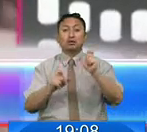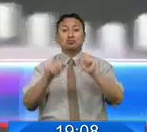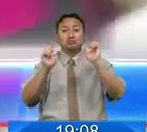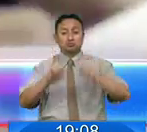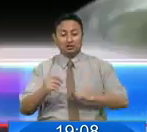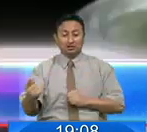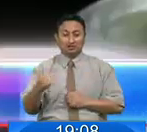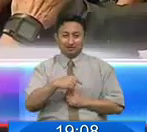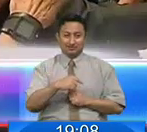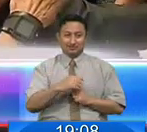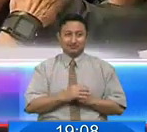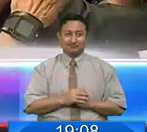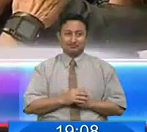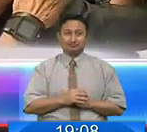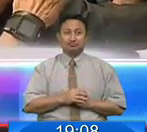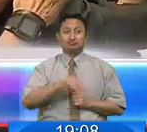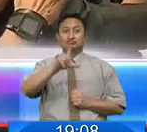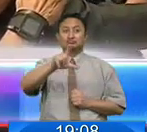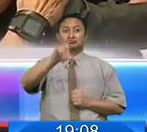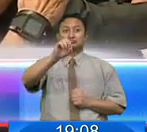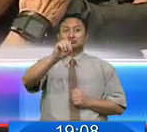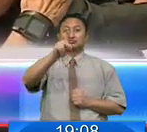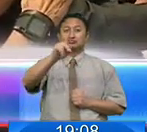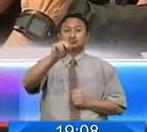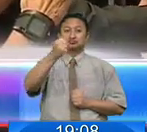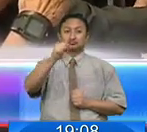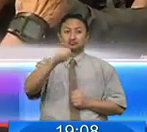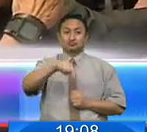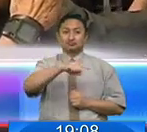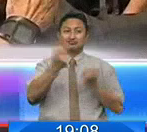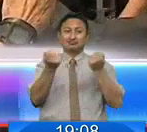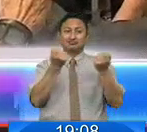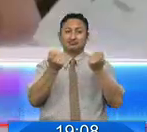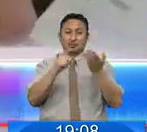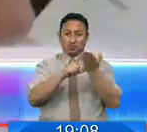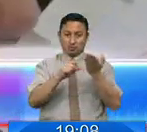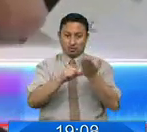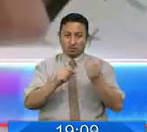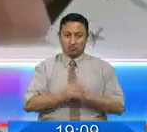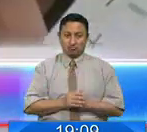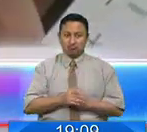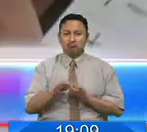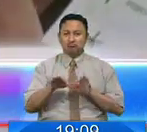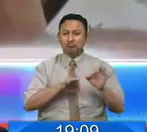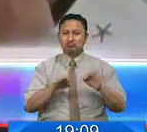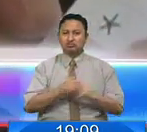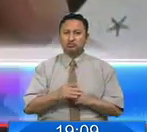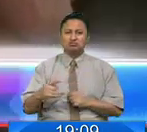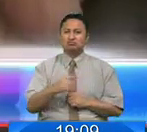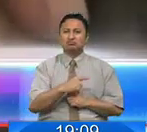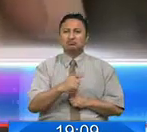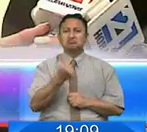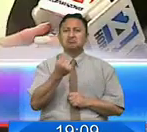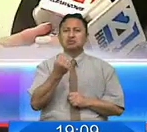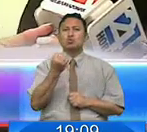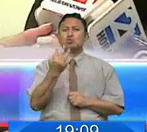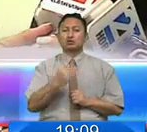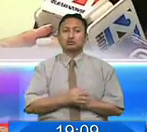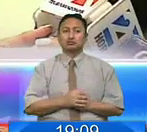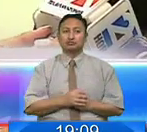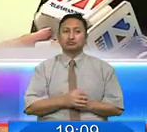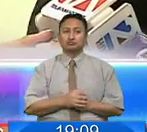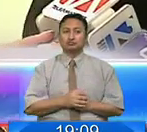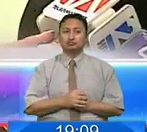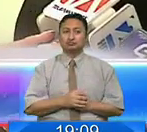bancarización marco lópez de la junta de política y regulación monetaria y financiera explicó cuánto costará en las tarifas las